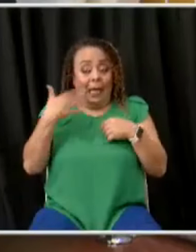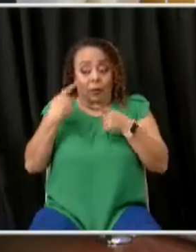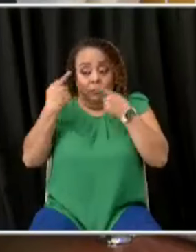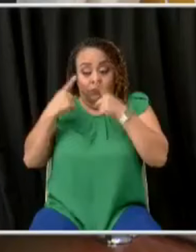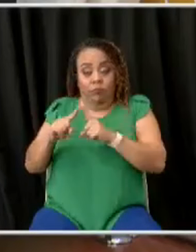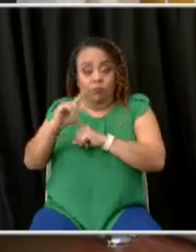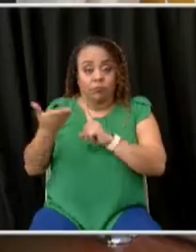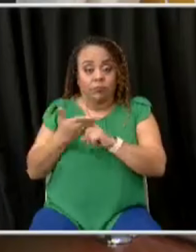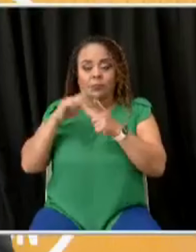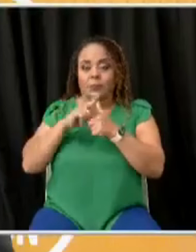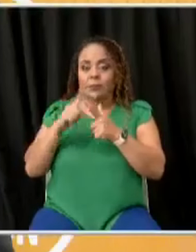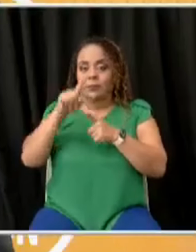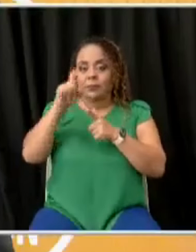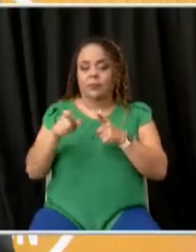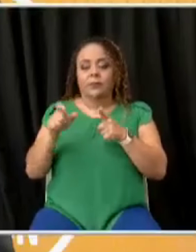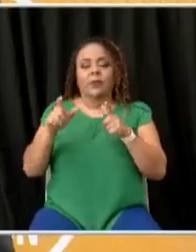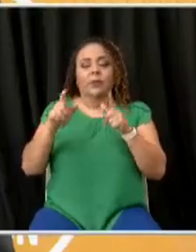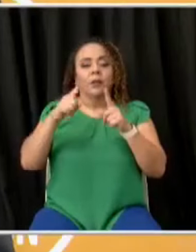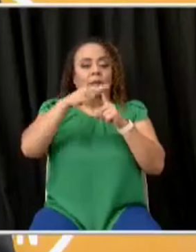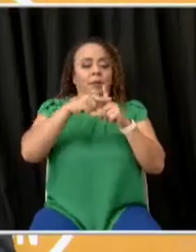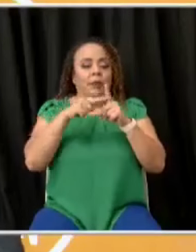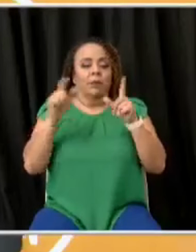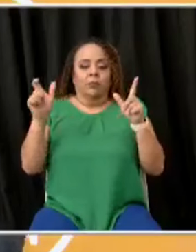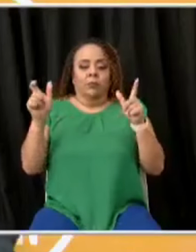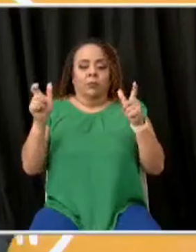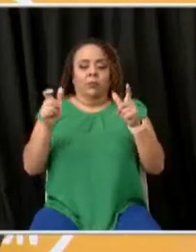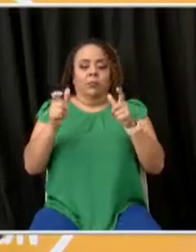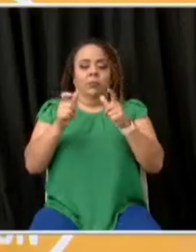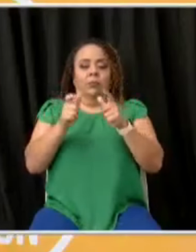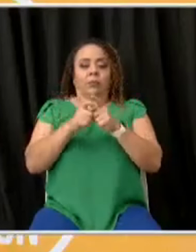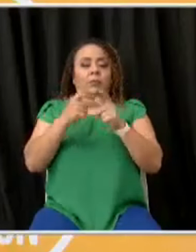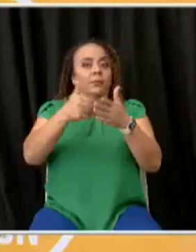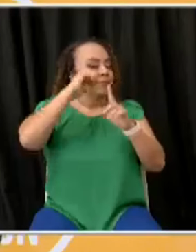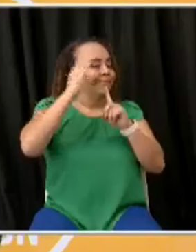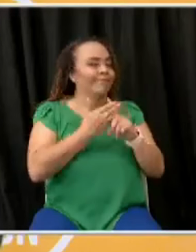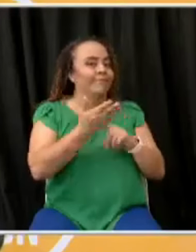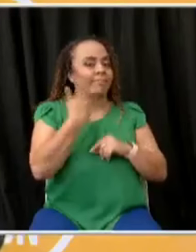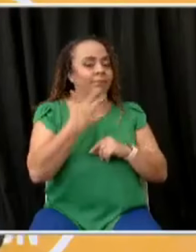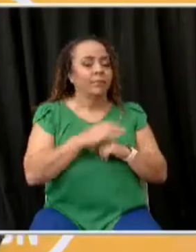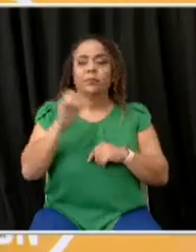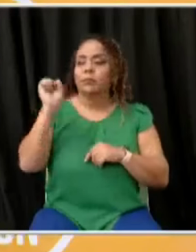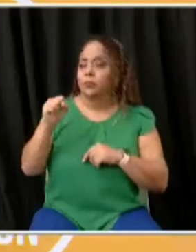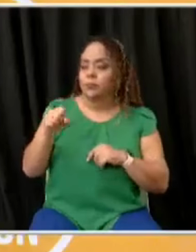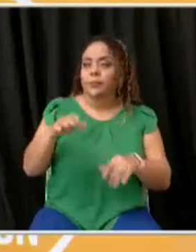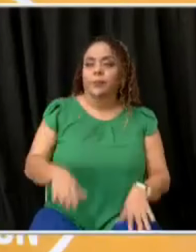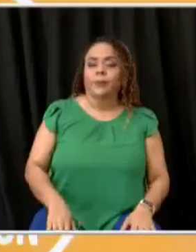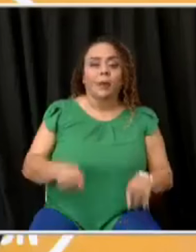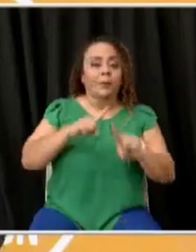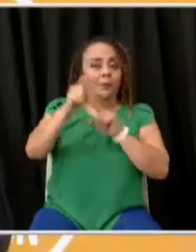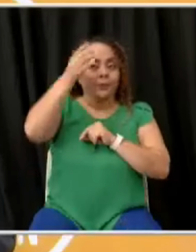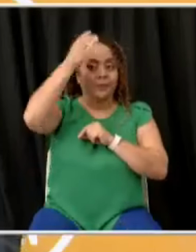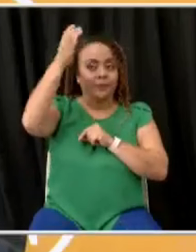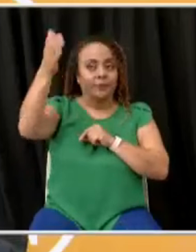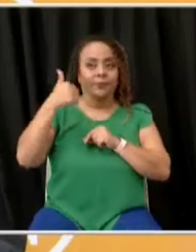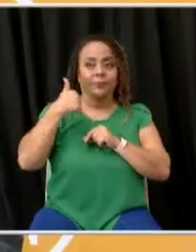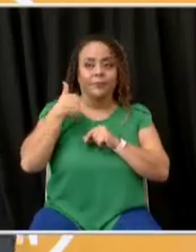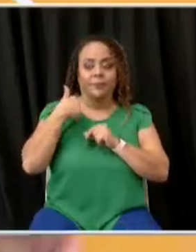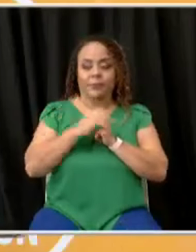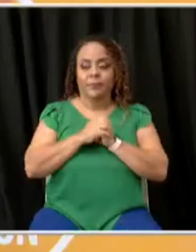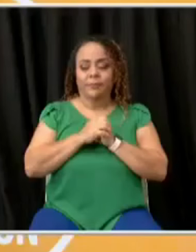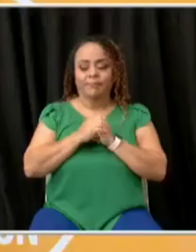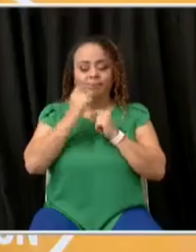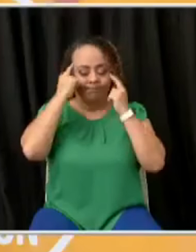lesión, tenemos que bajar esa temperatura. Ok. Antes del golpe de calor, entonces. Culturalmente tenemos la tendencia a